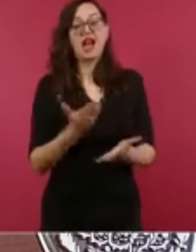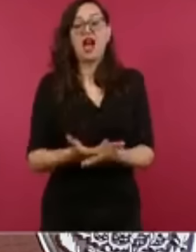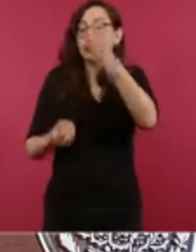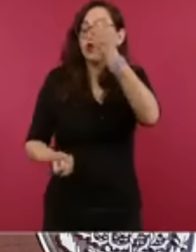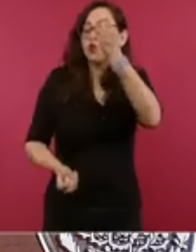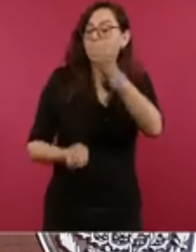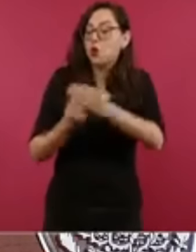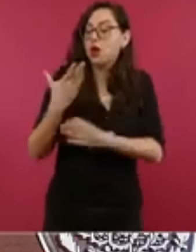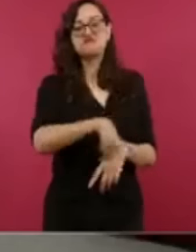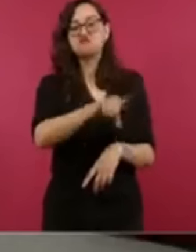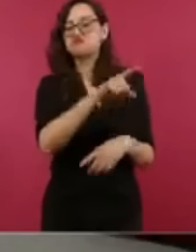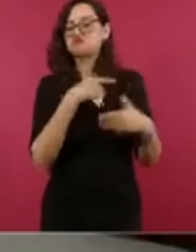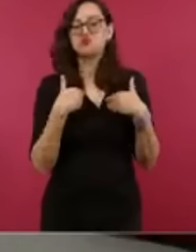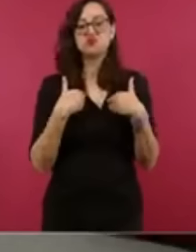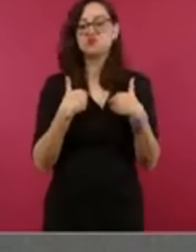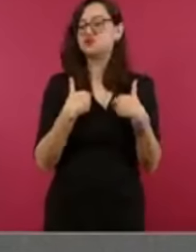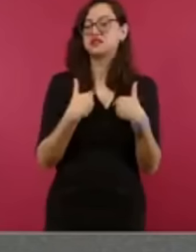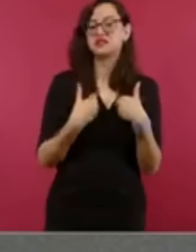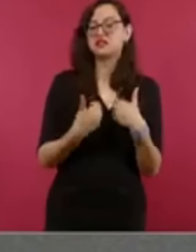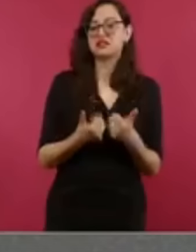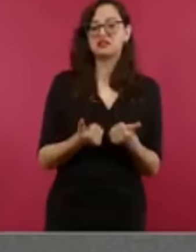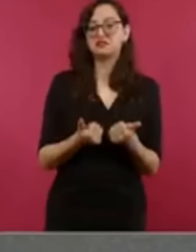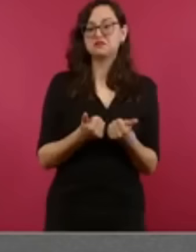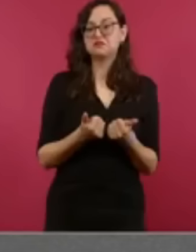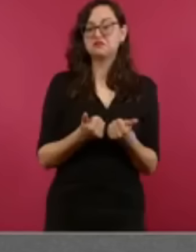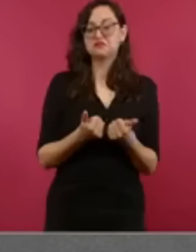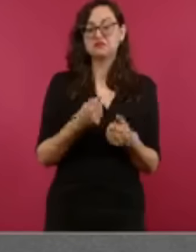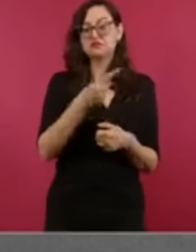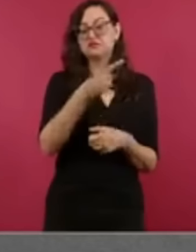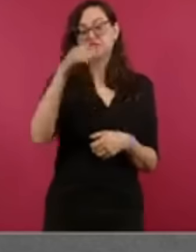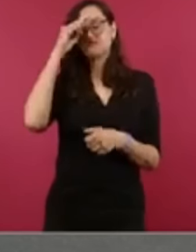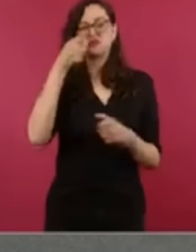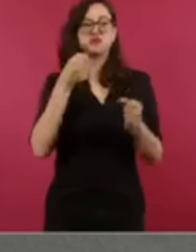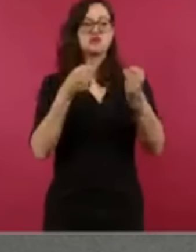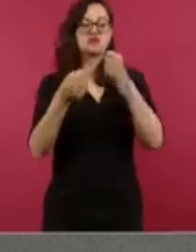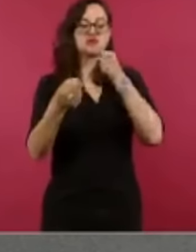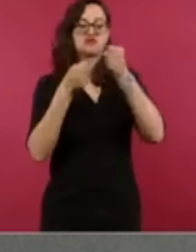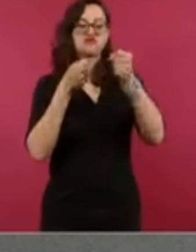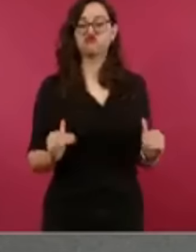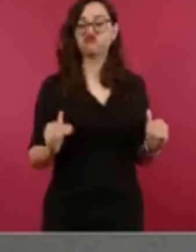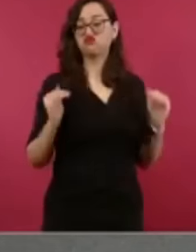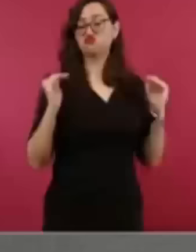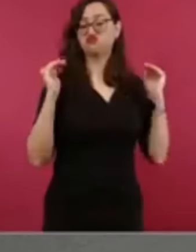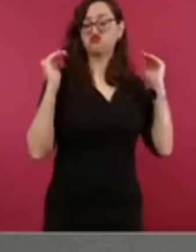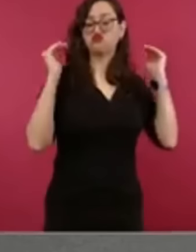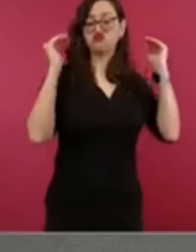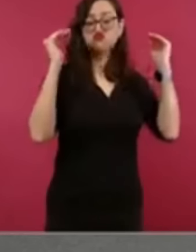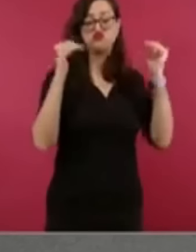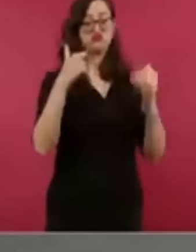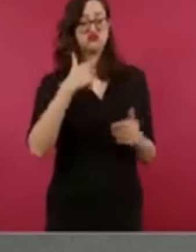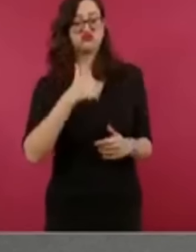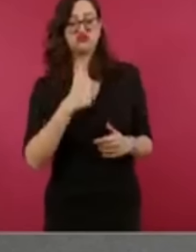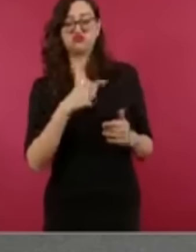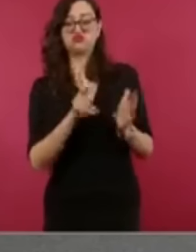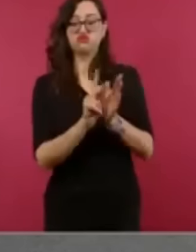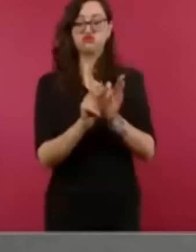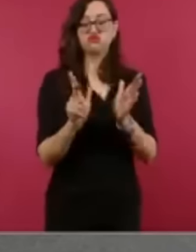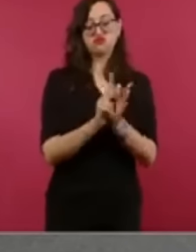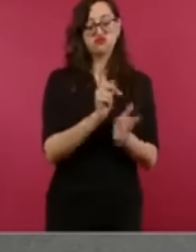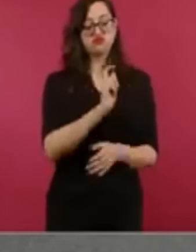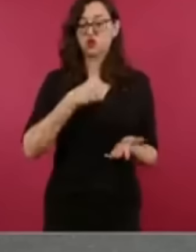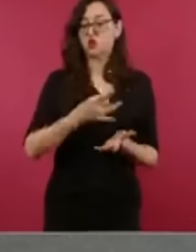formas de comunicar. Se quedaron con esa idea de que el periodista era el que escribía una columna o